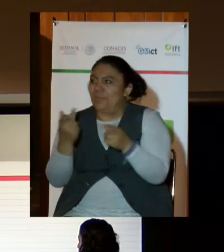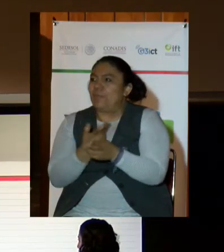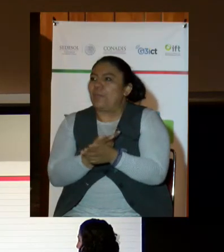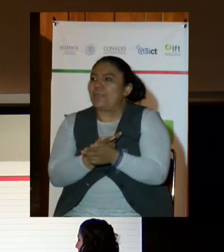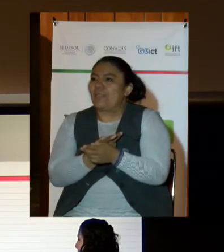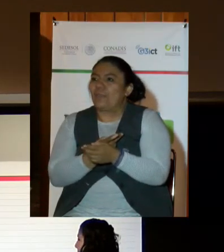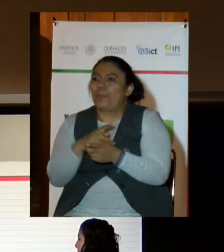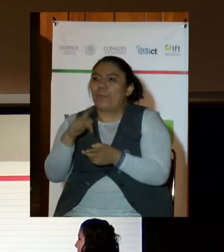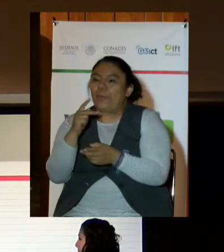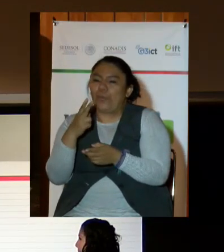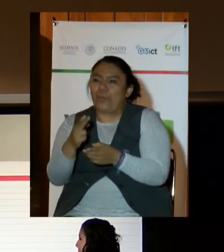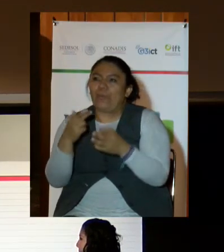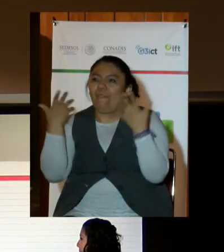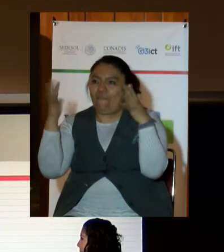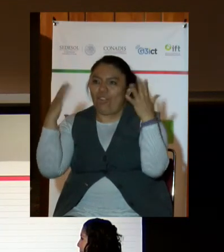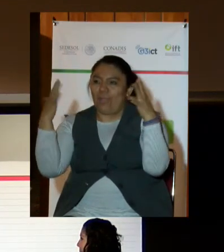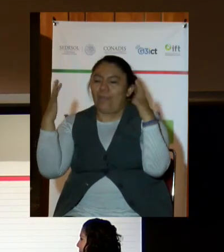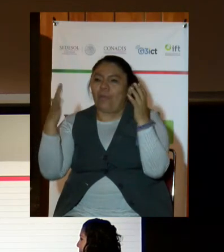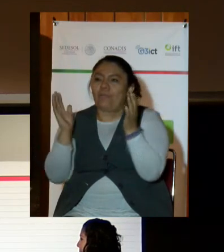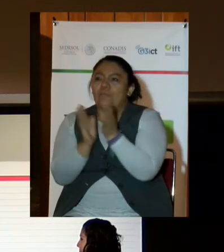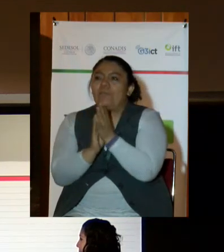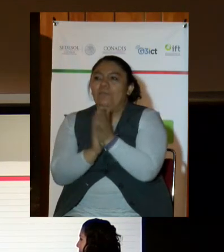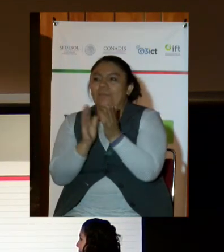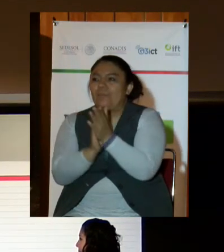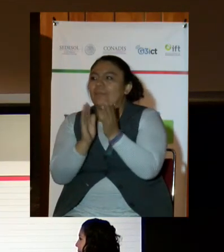damos un aplauso, por favor, a Armida y a Microsoft.